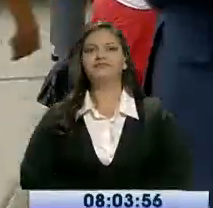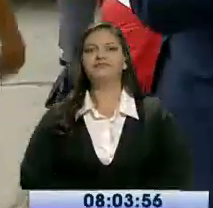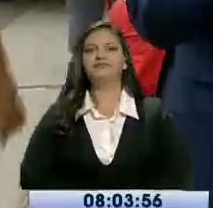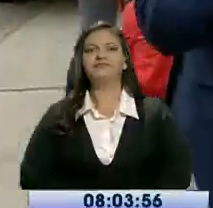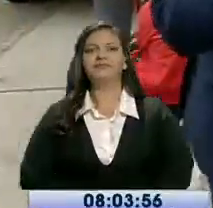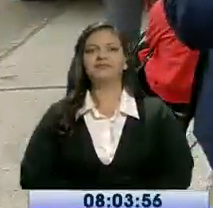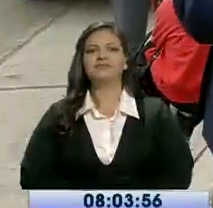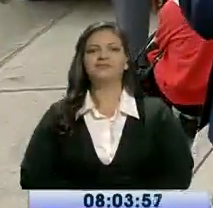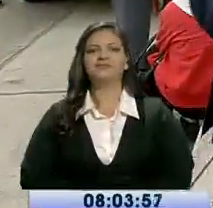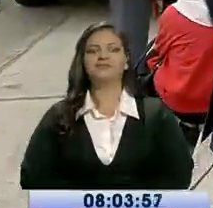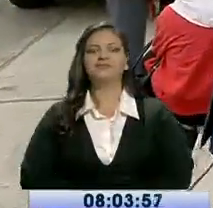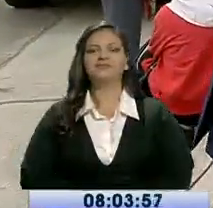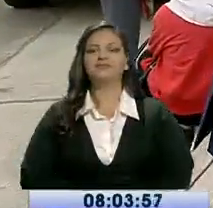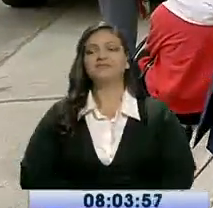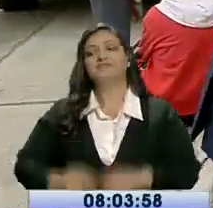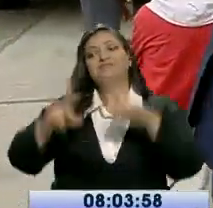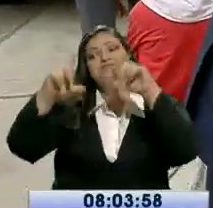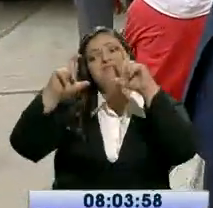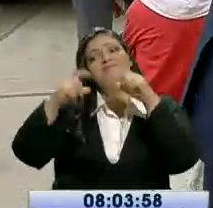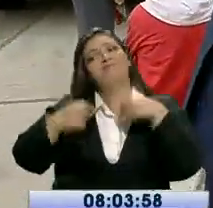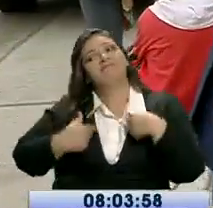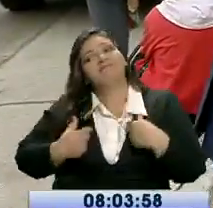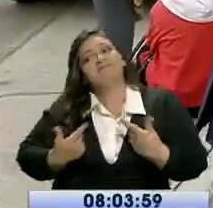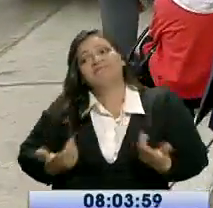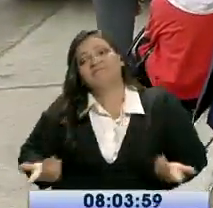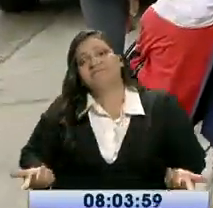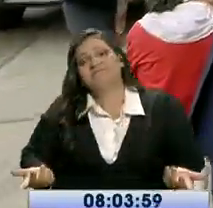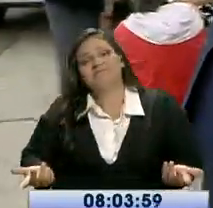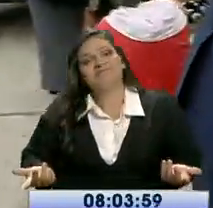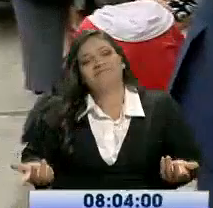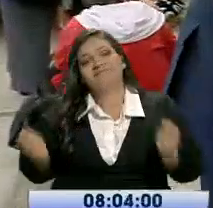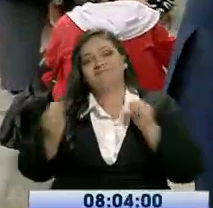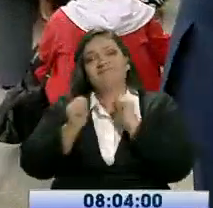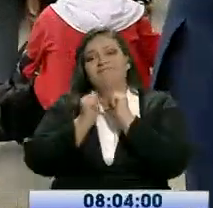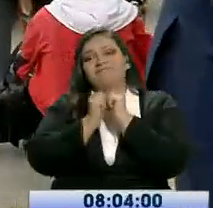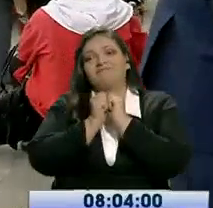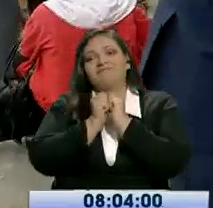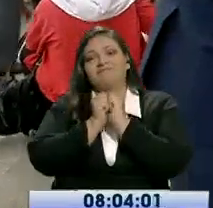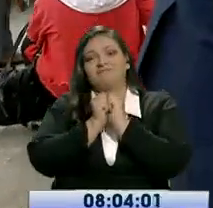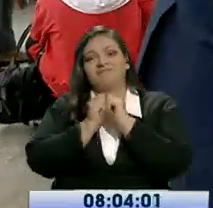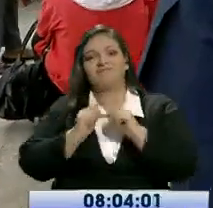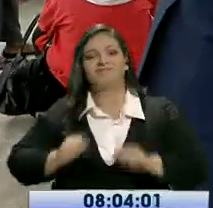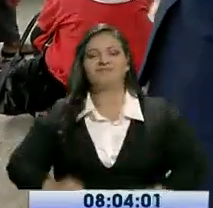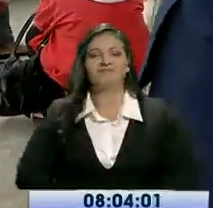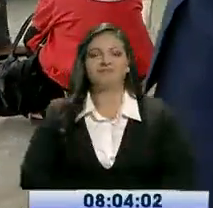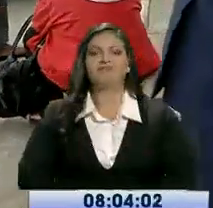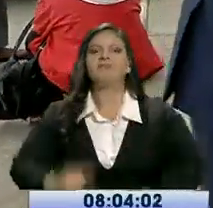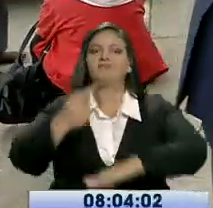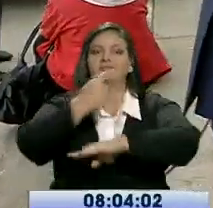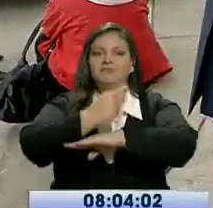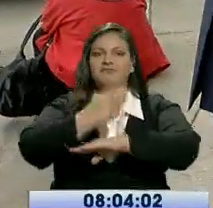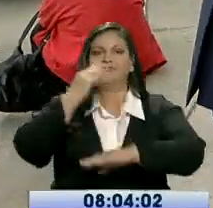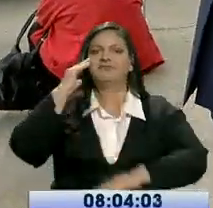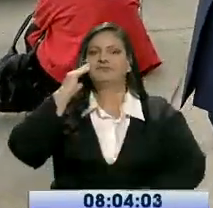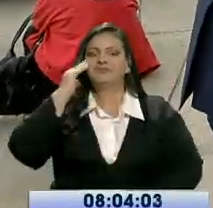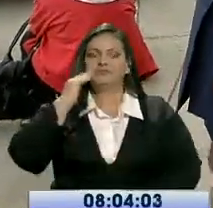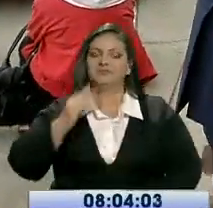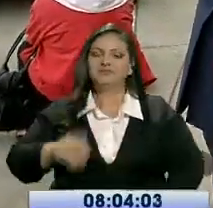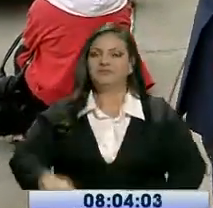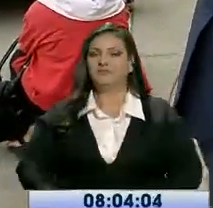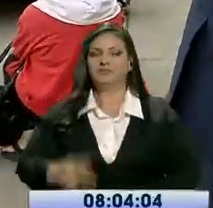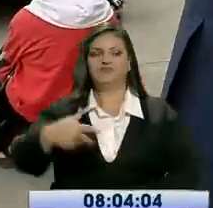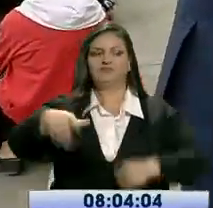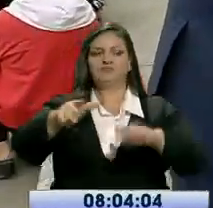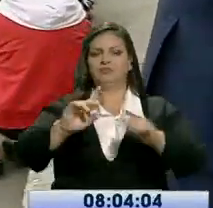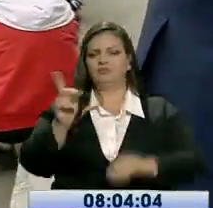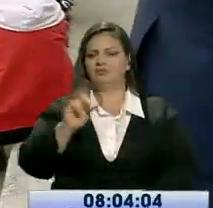tomarme fotos también aquí con las personas que ya han venido, las madrecitas que han venido, porque como es el día de ellas, entonces hay que complacerlas en todo lo que ellas piden,